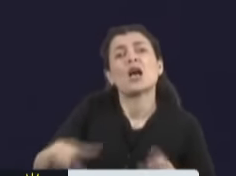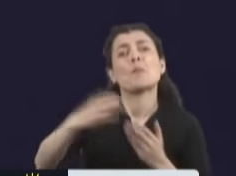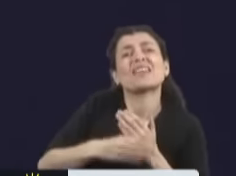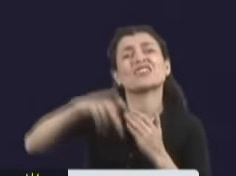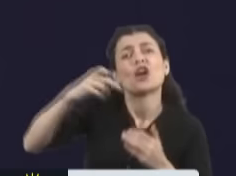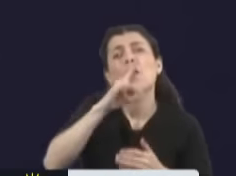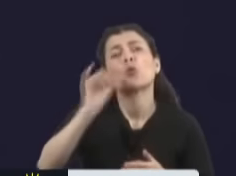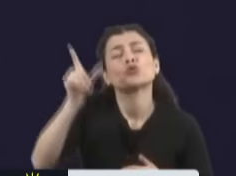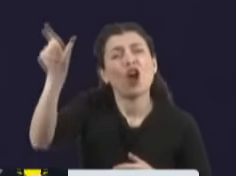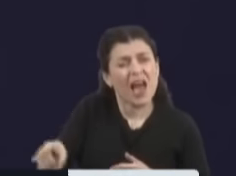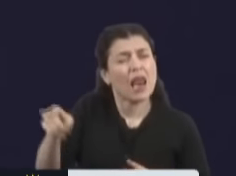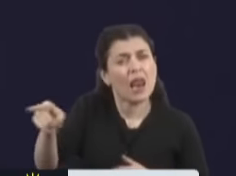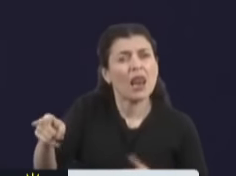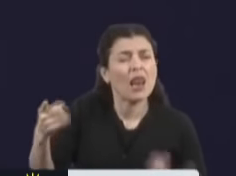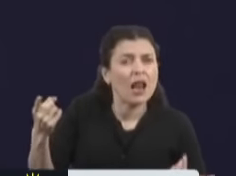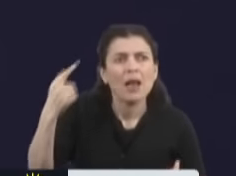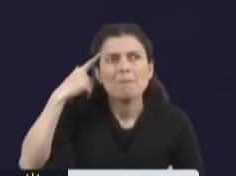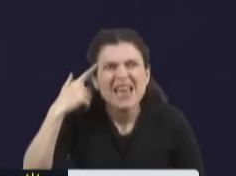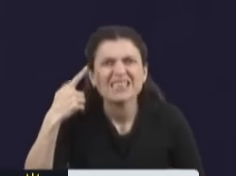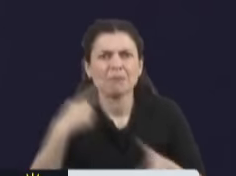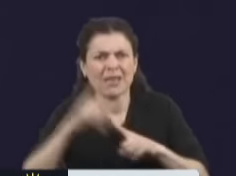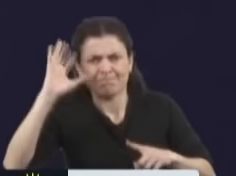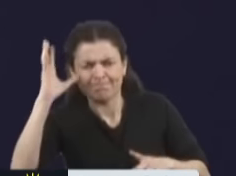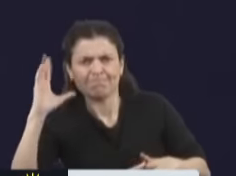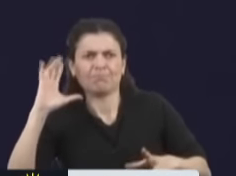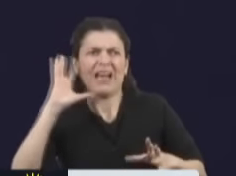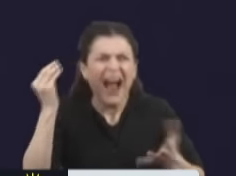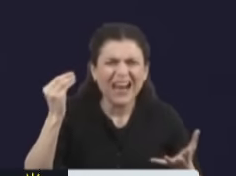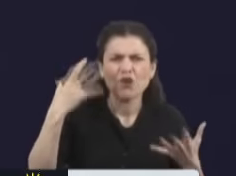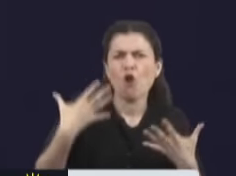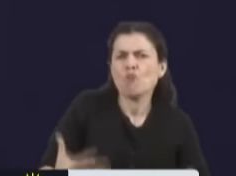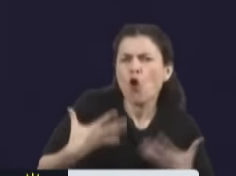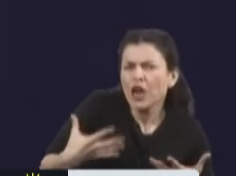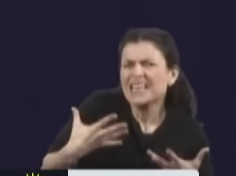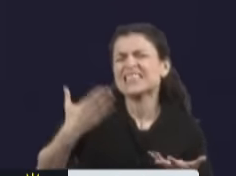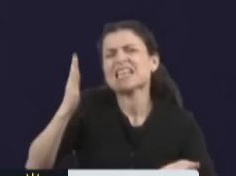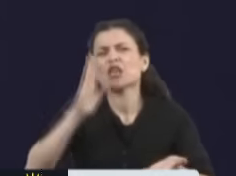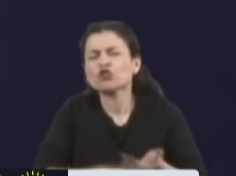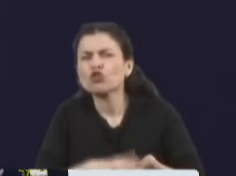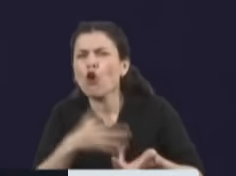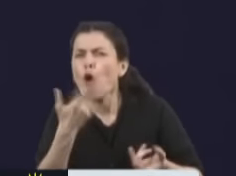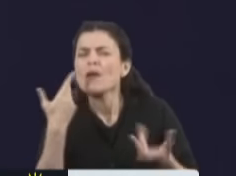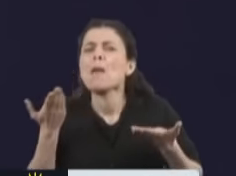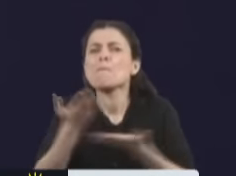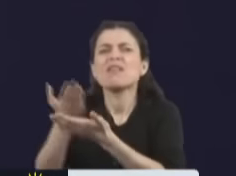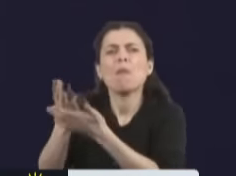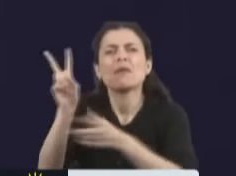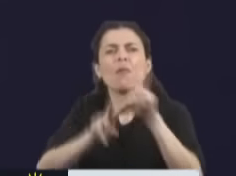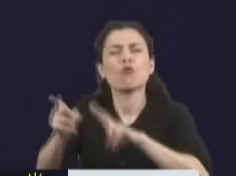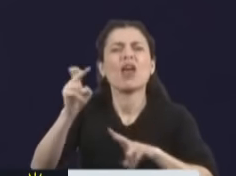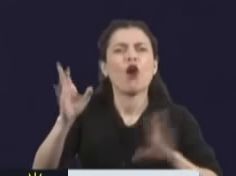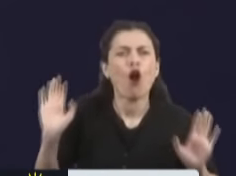tener alguna siquiera molestia con el tema de la liquidación de